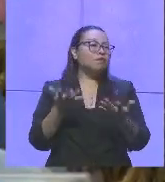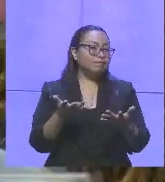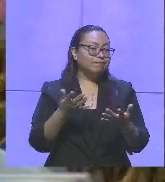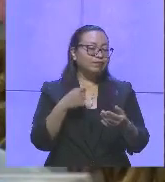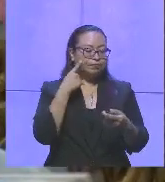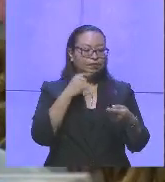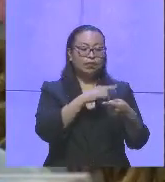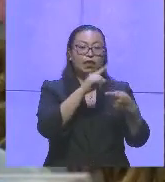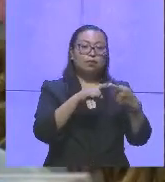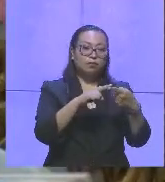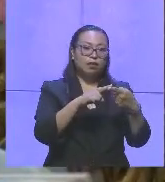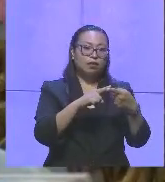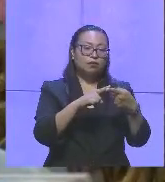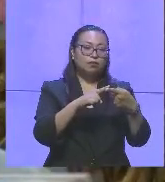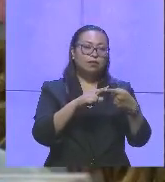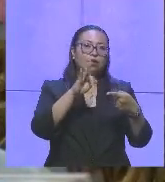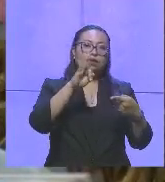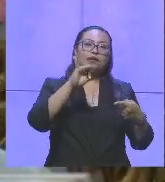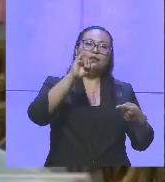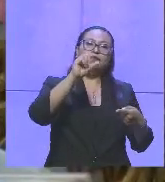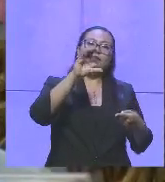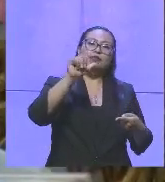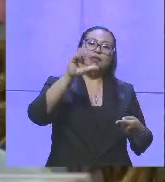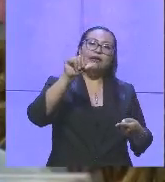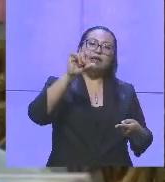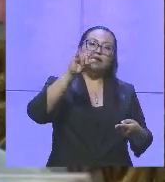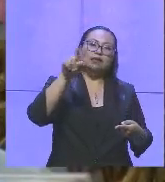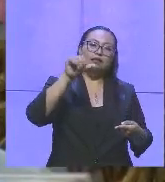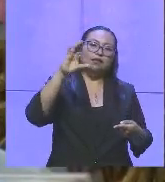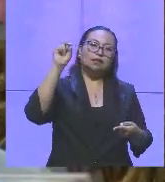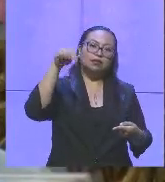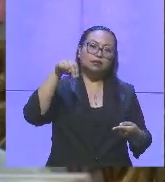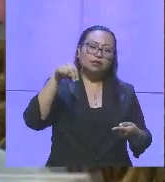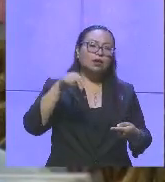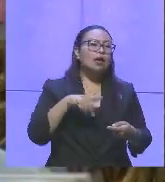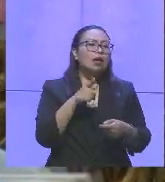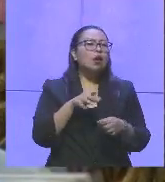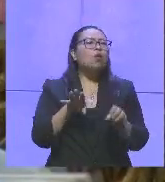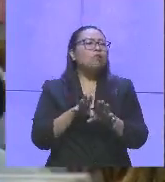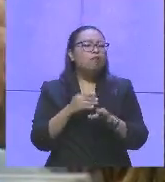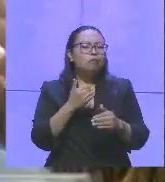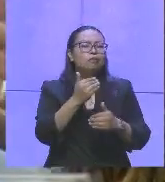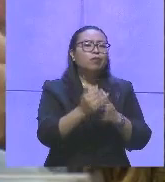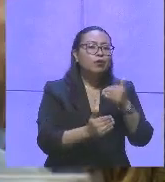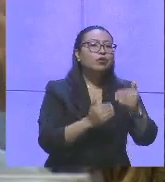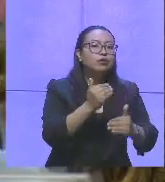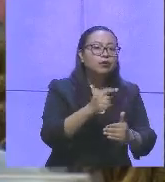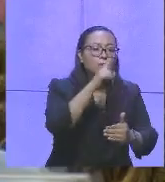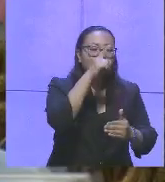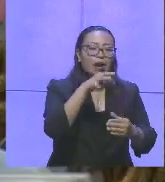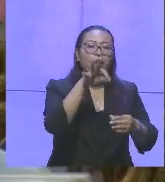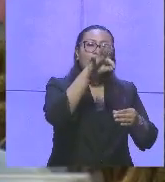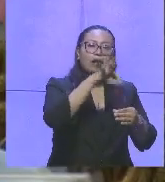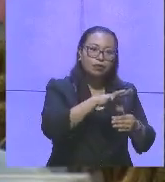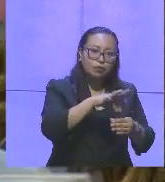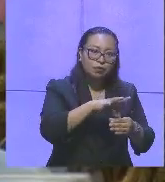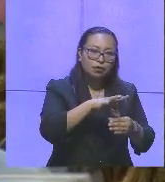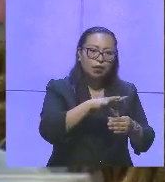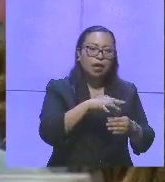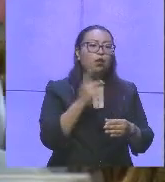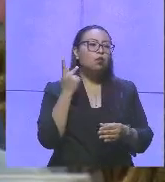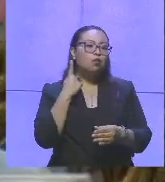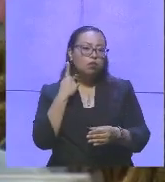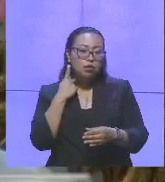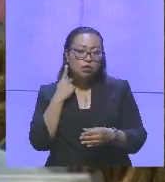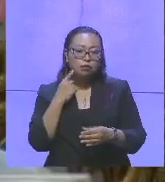nos habla de fiscalización, pues nos está hablando de qué es lo que se debe de hacer en un proceso electoral, cómo deben conducirse los actores